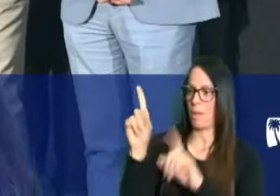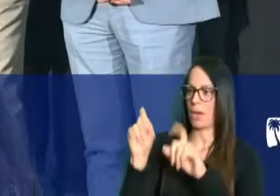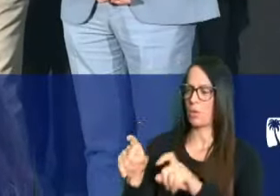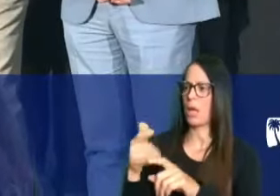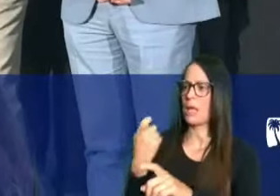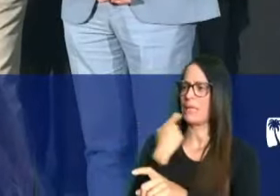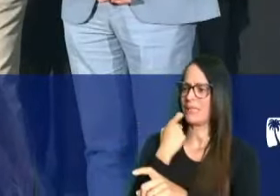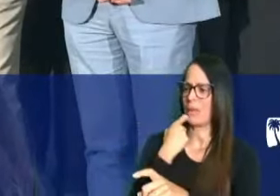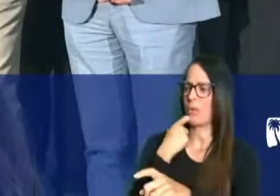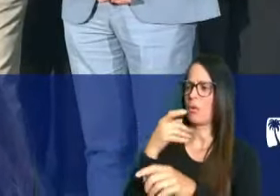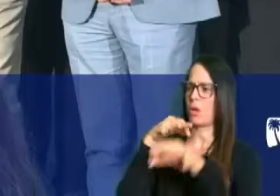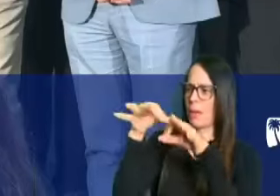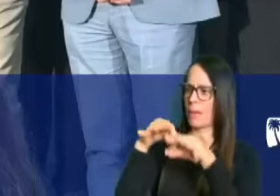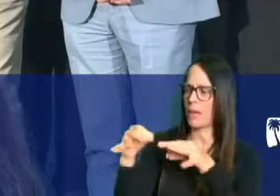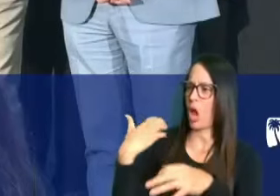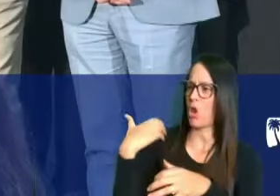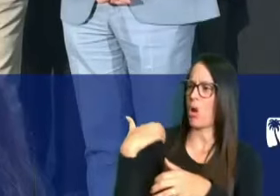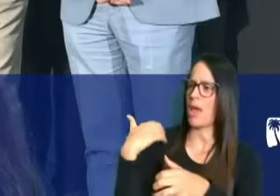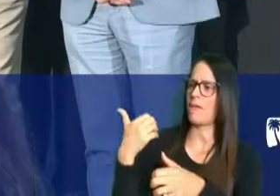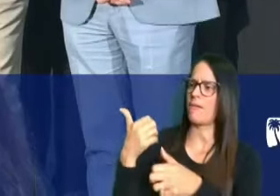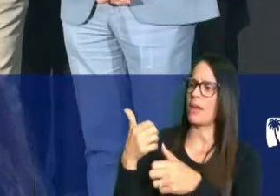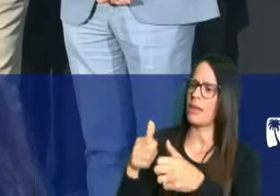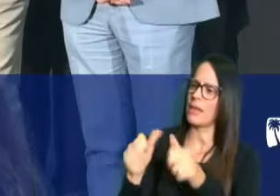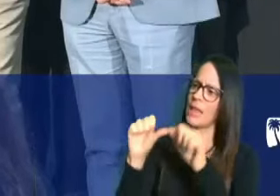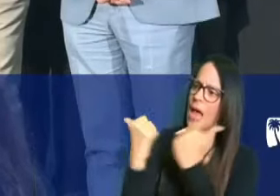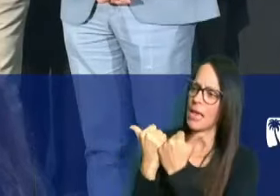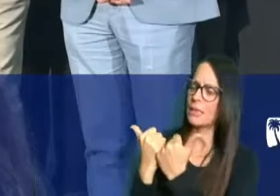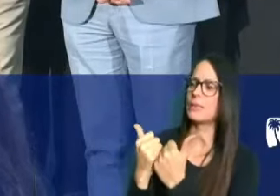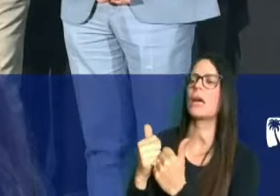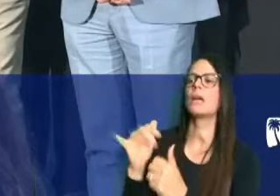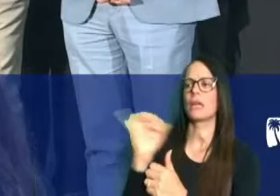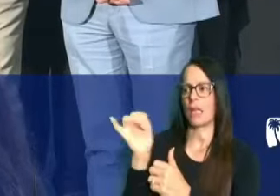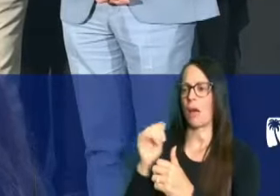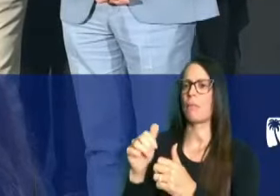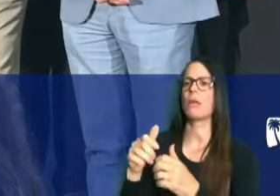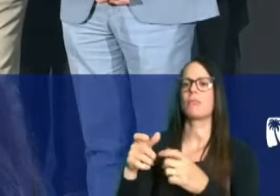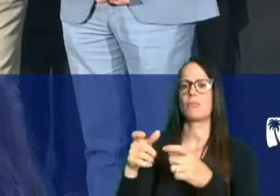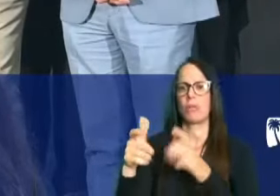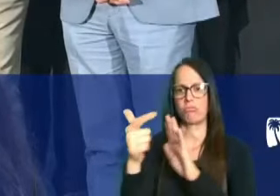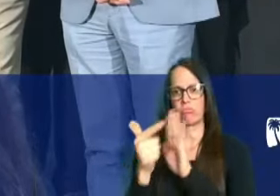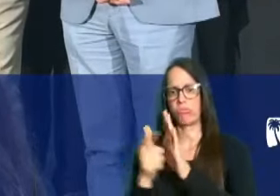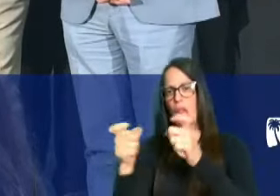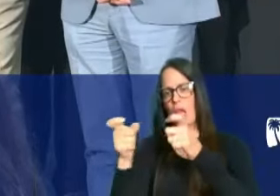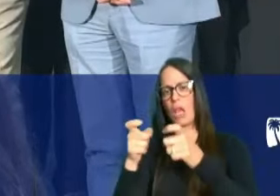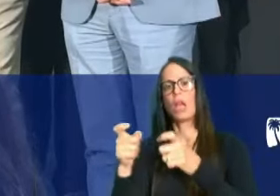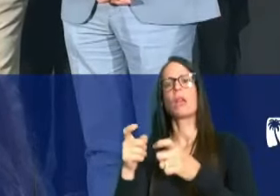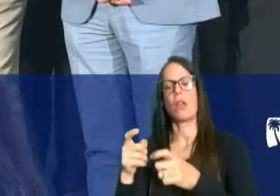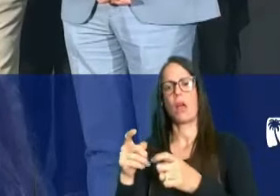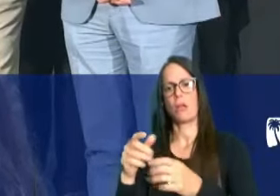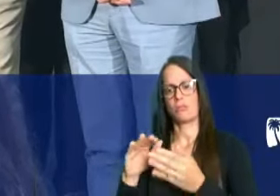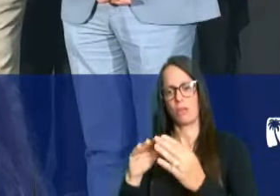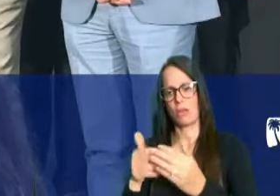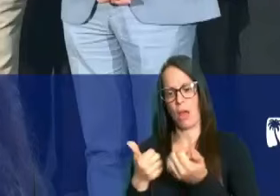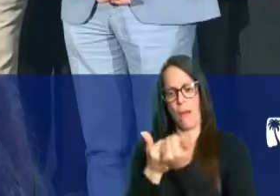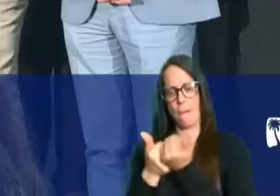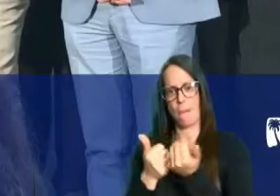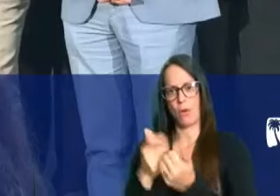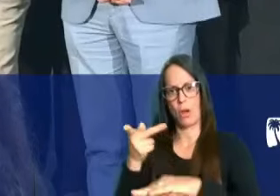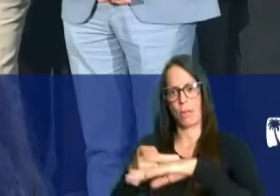jefes de agencia eh que van a legislar también a favor del pueblo sabido es que hay un cierto tipo de hay desconfianza de parte de la